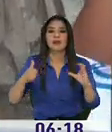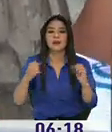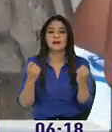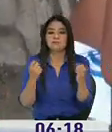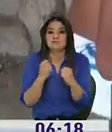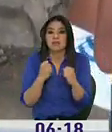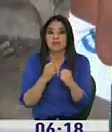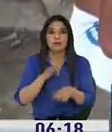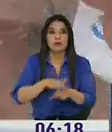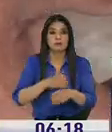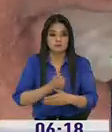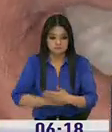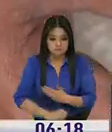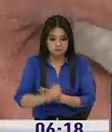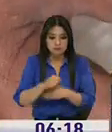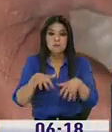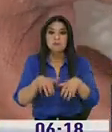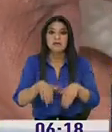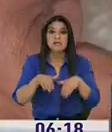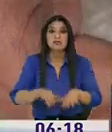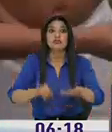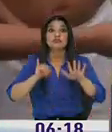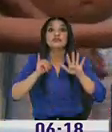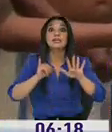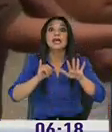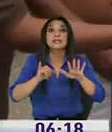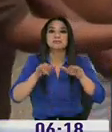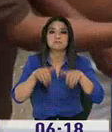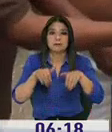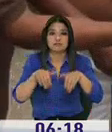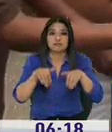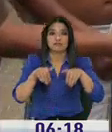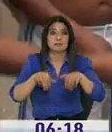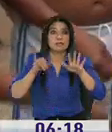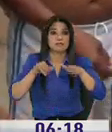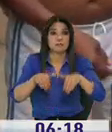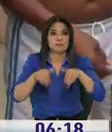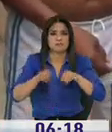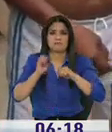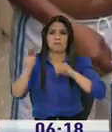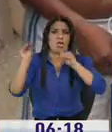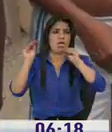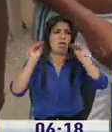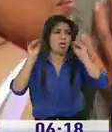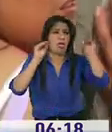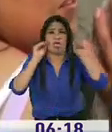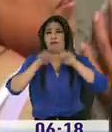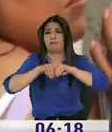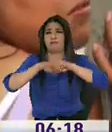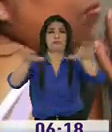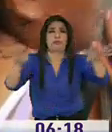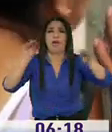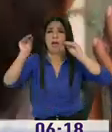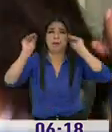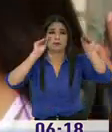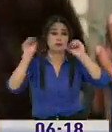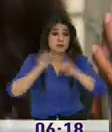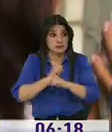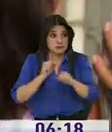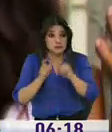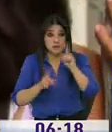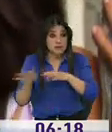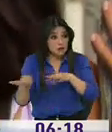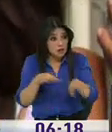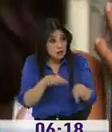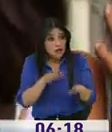nacimiento de un perrito con seis patas la noticia corrió como pólvora en toda la población asombrados los comuneros